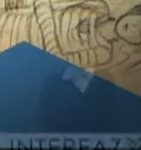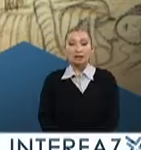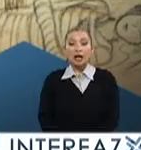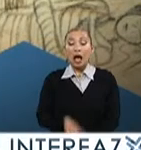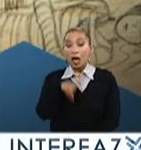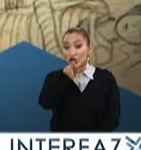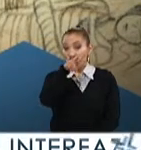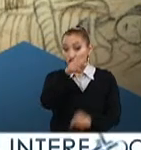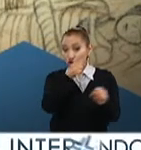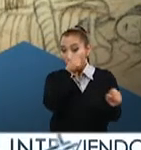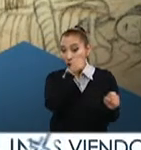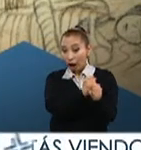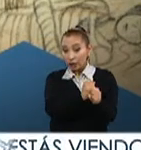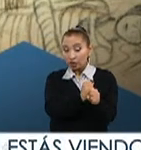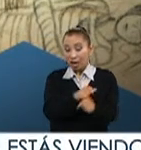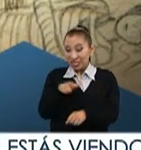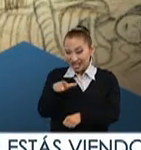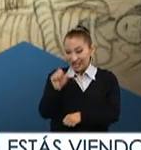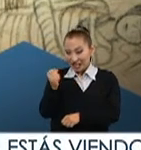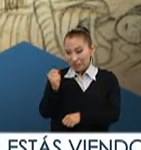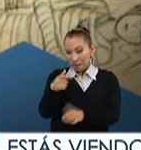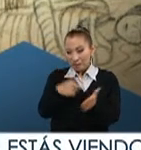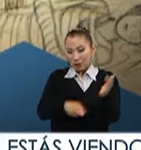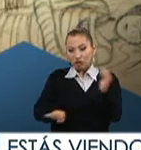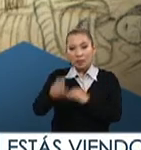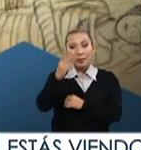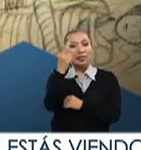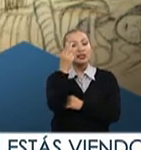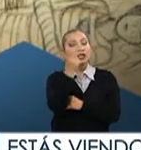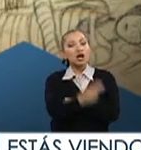A los 18 años, el 17 de septiembre